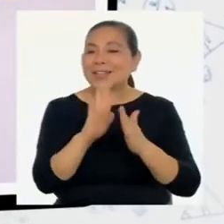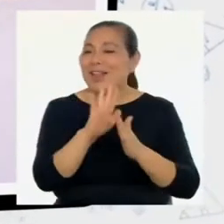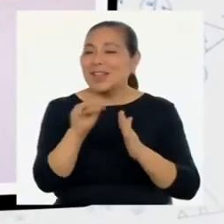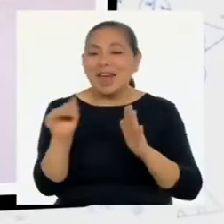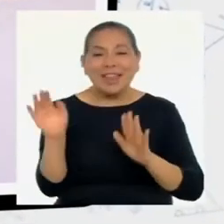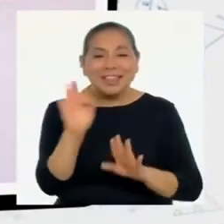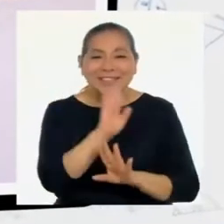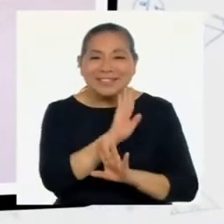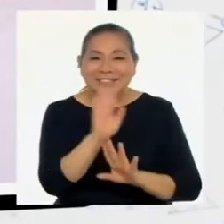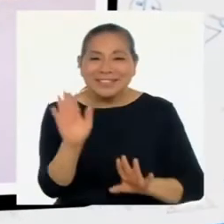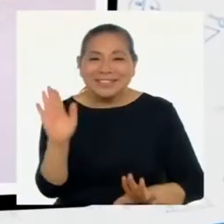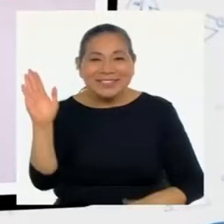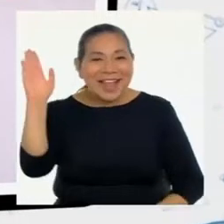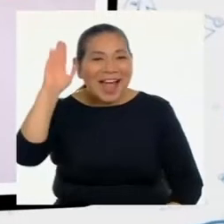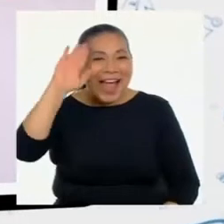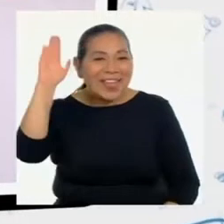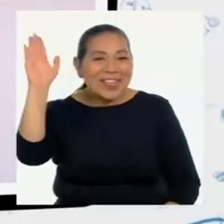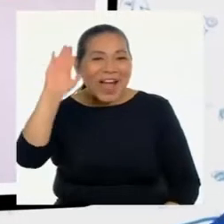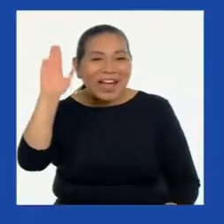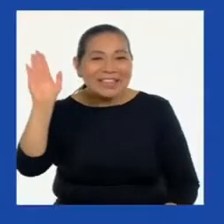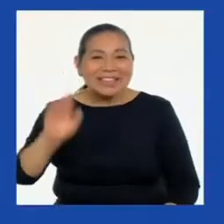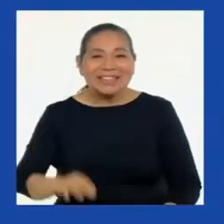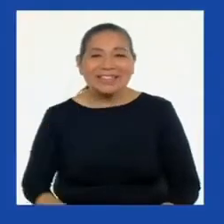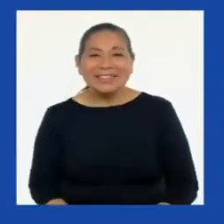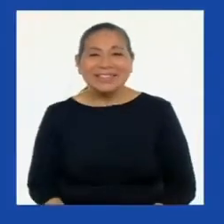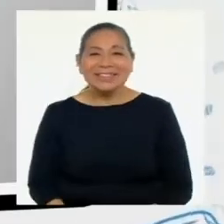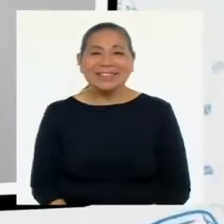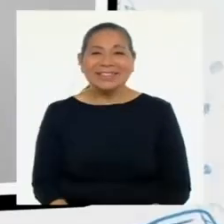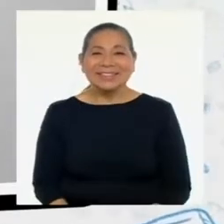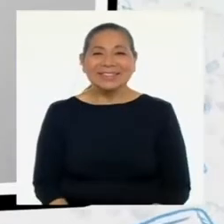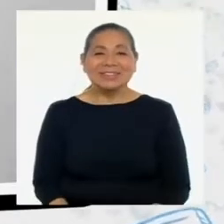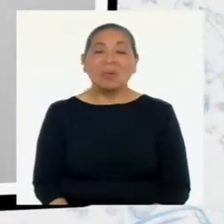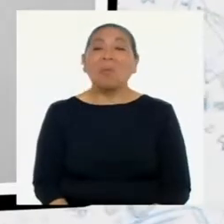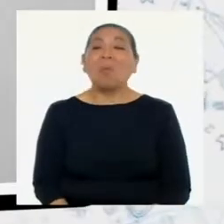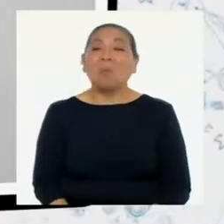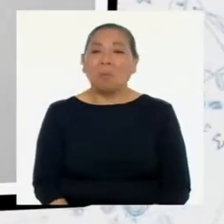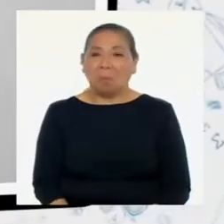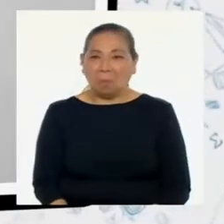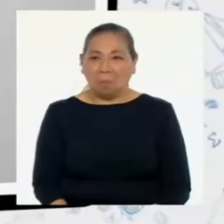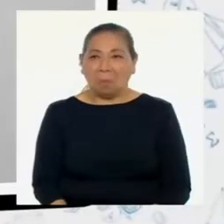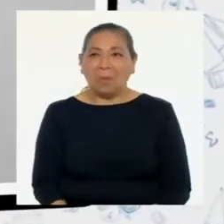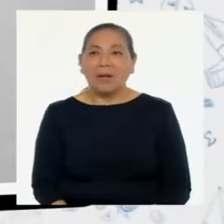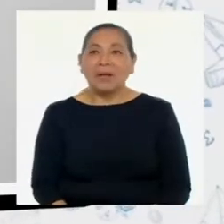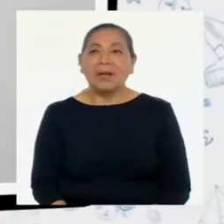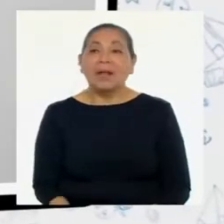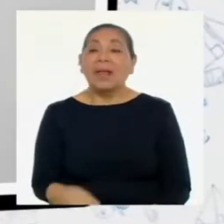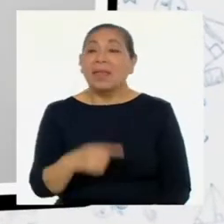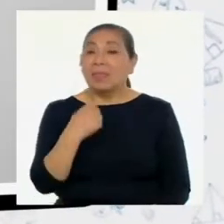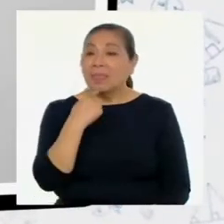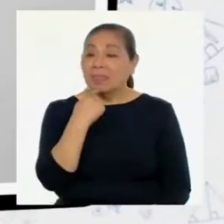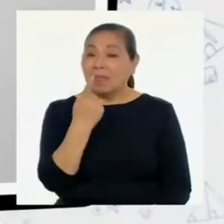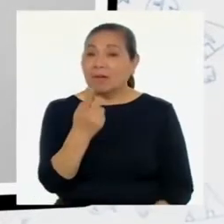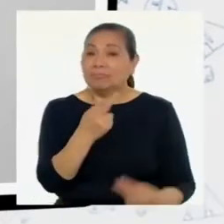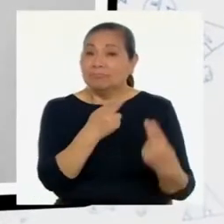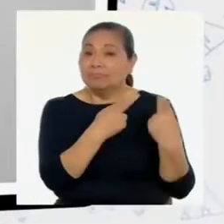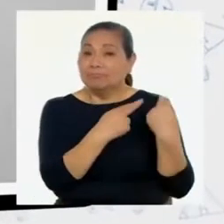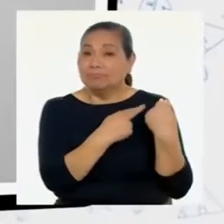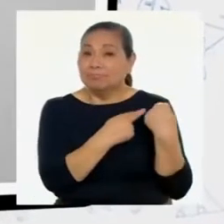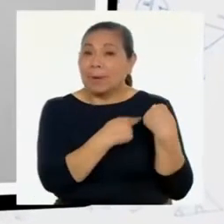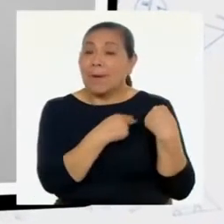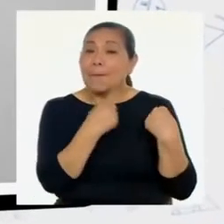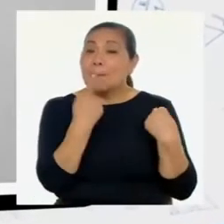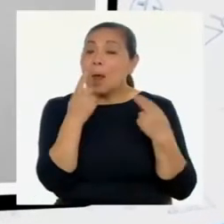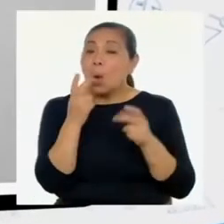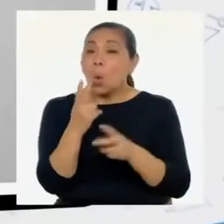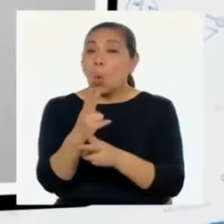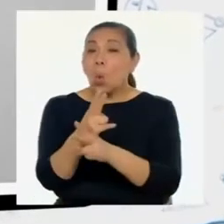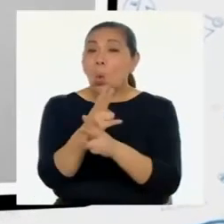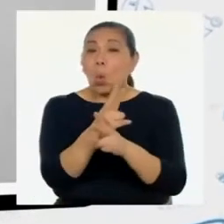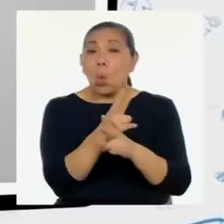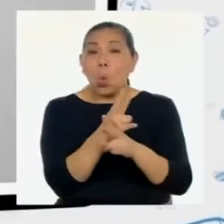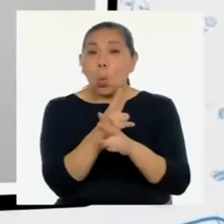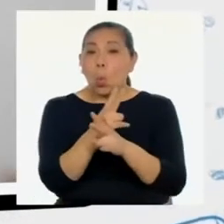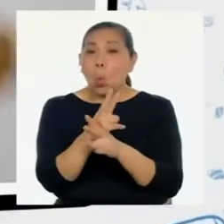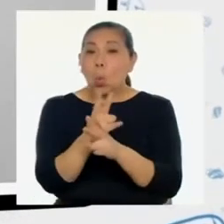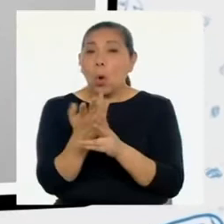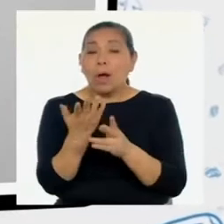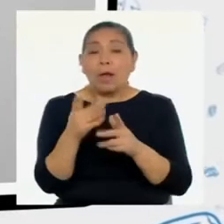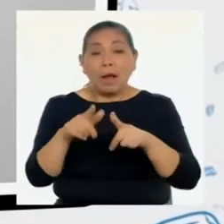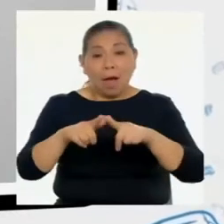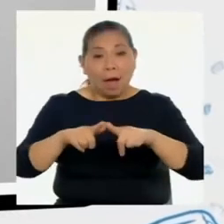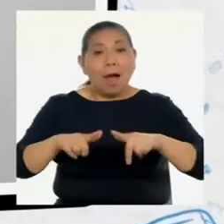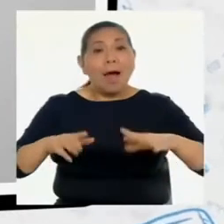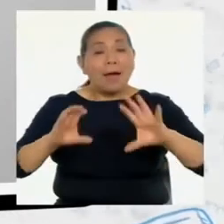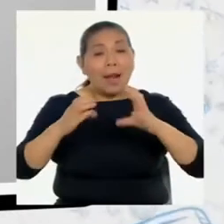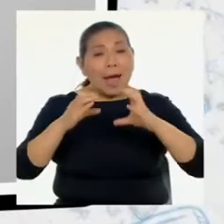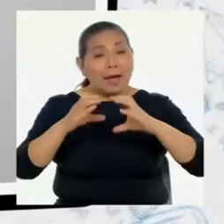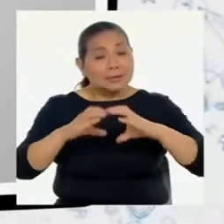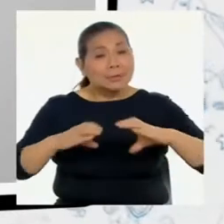fue todo. Adiós. Proponemos designar las responsabilidades para el cuidado y la ambientación del